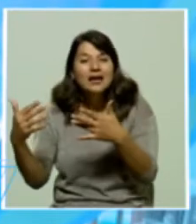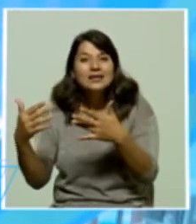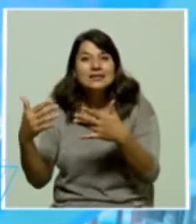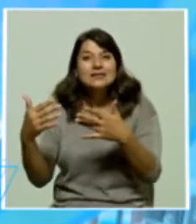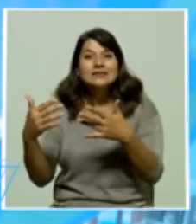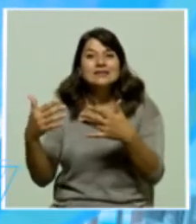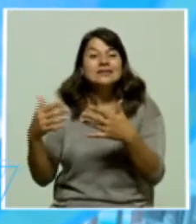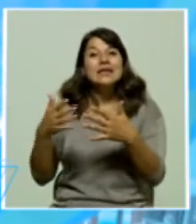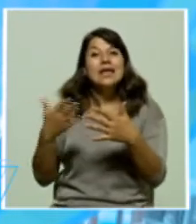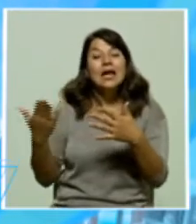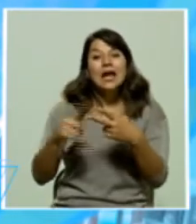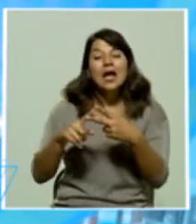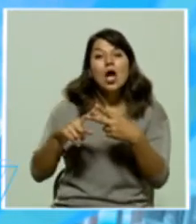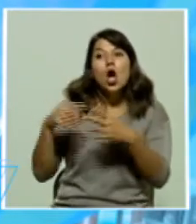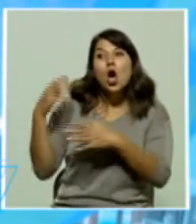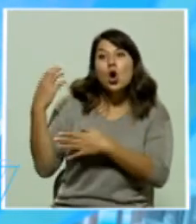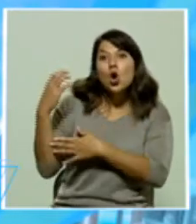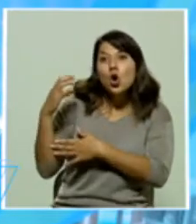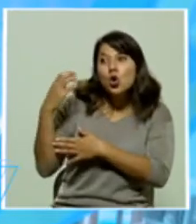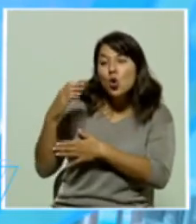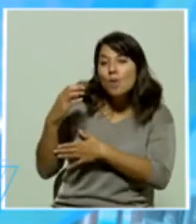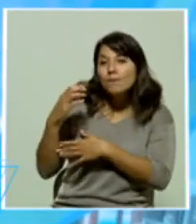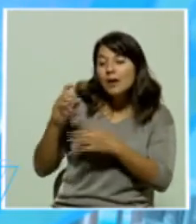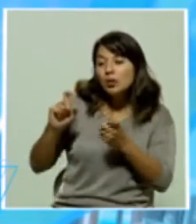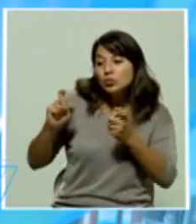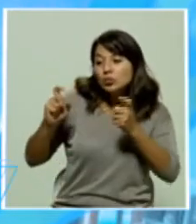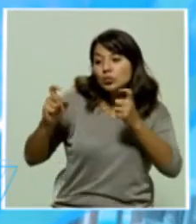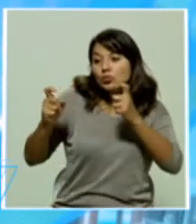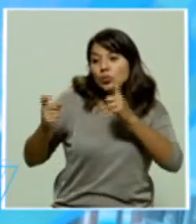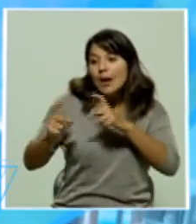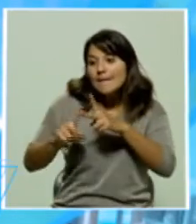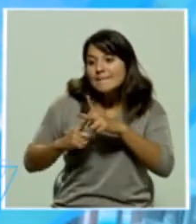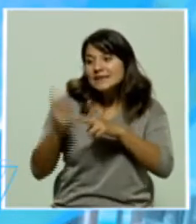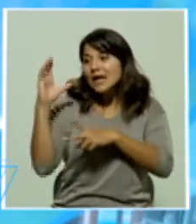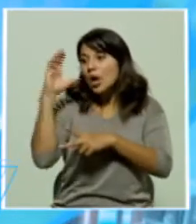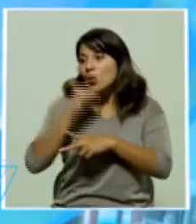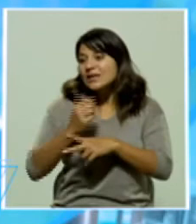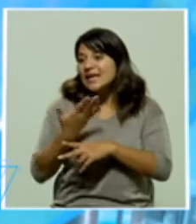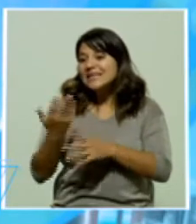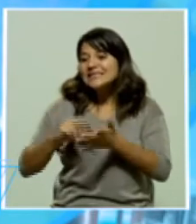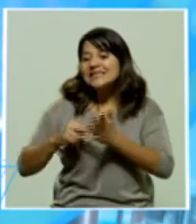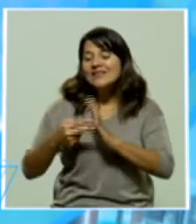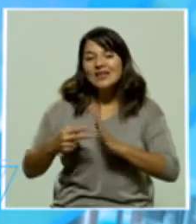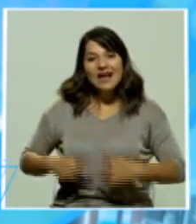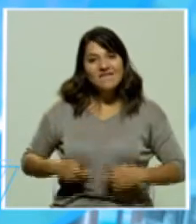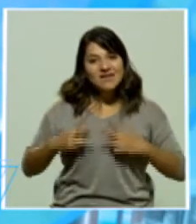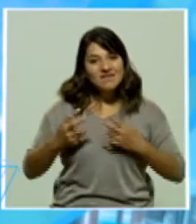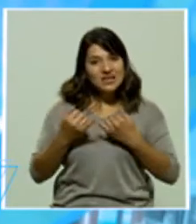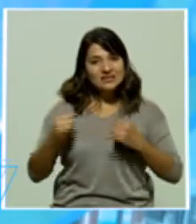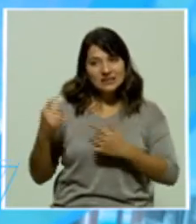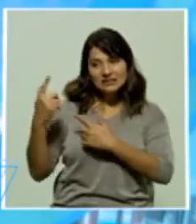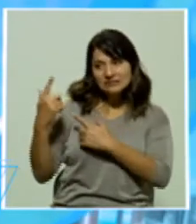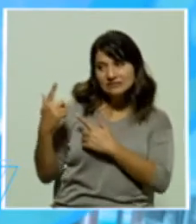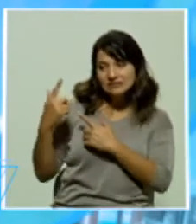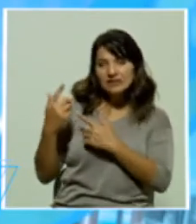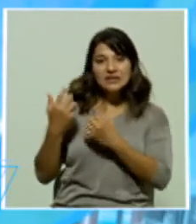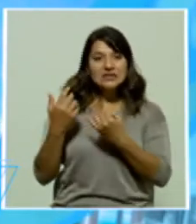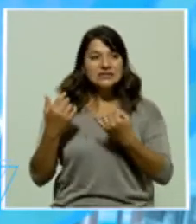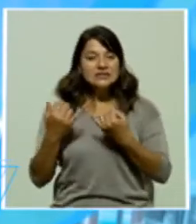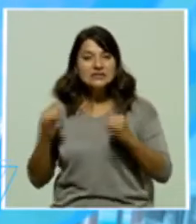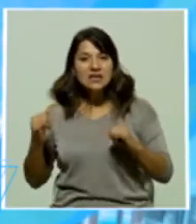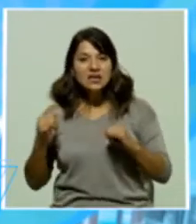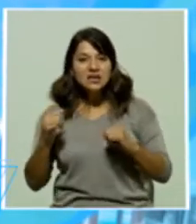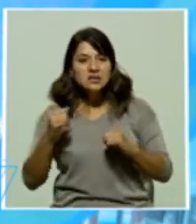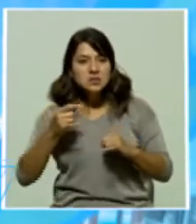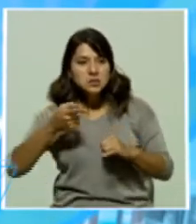Colombia que empieza a explorar cómo es vivir sin un conflicto armado permanente y sin la amenaza de un secuestro en la